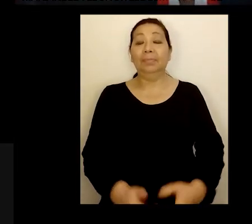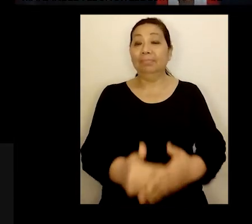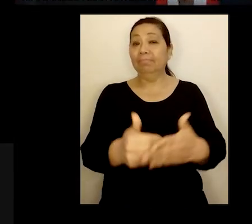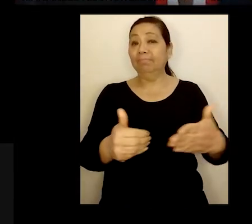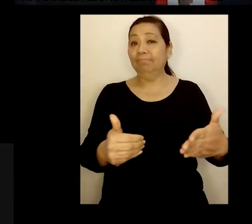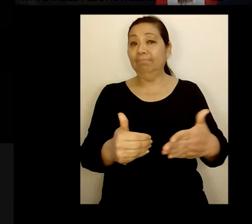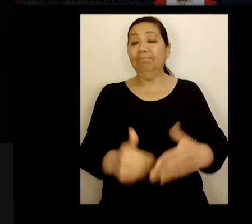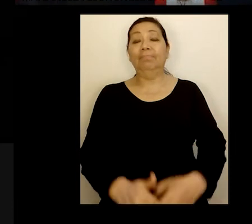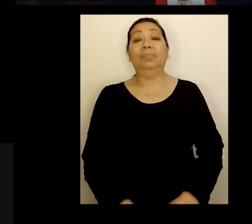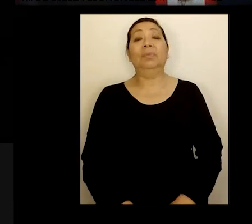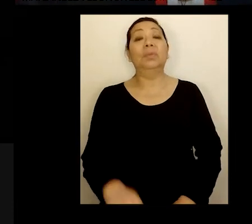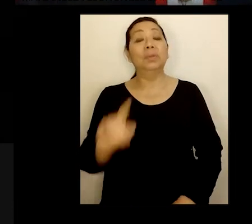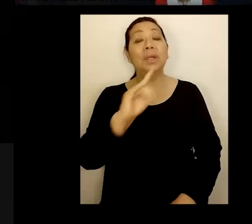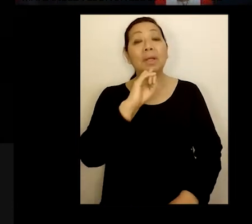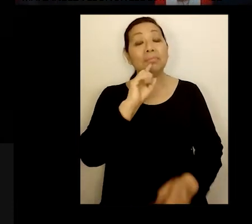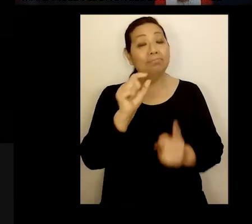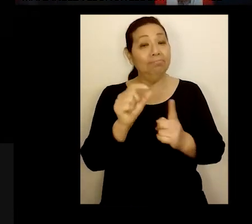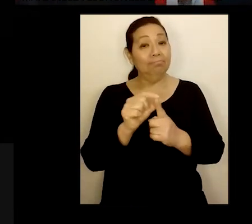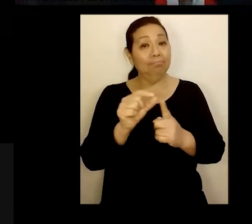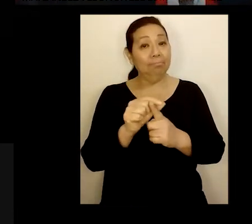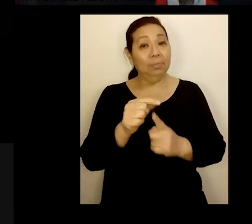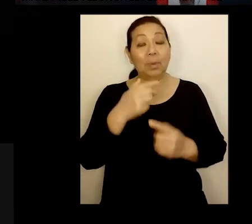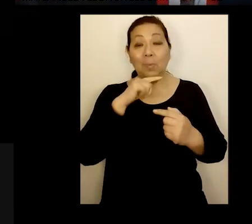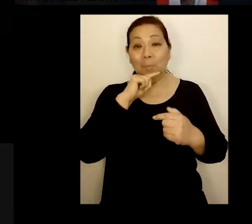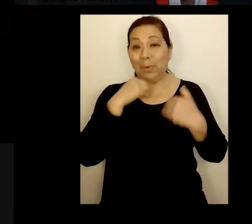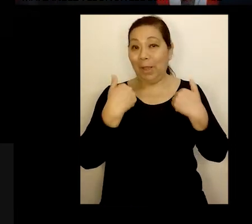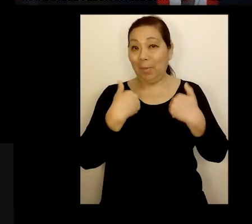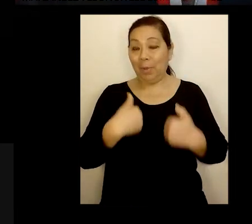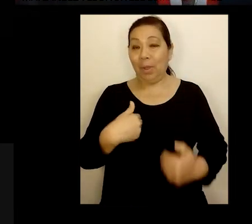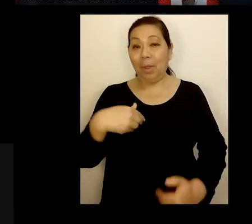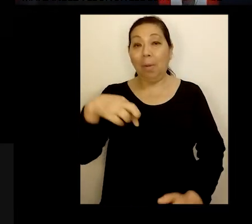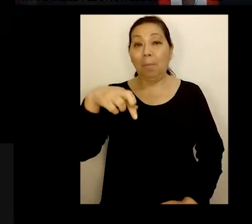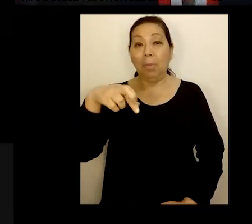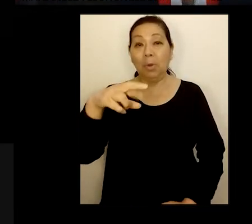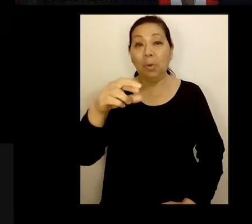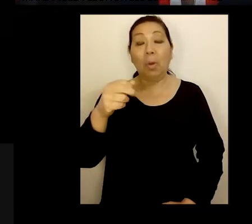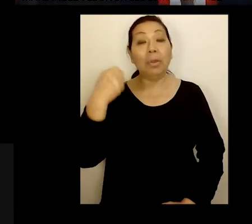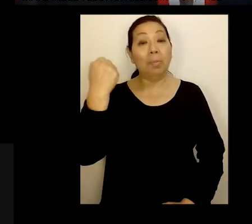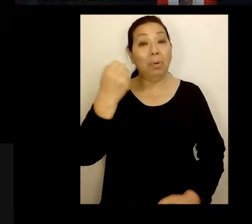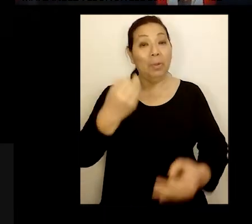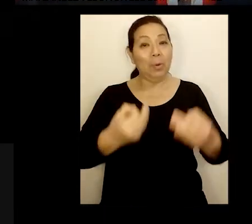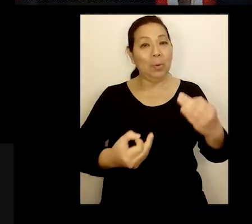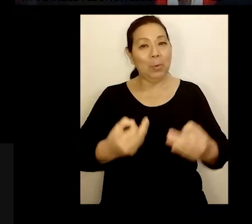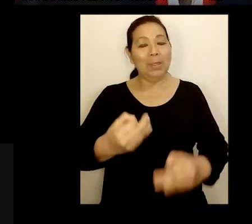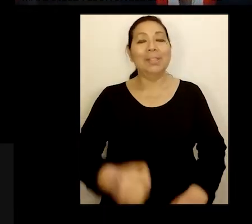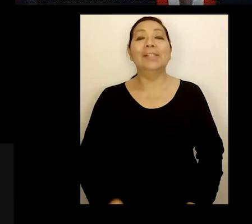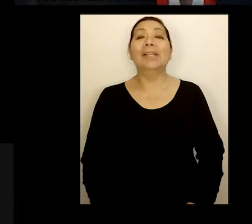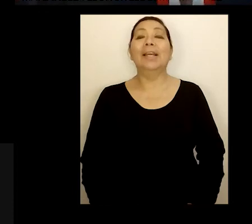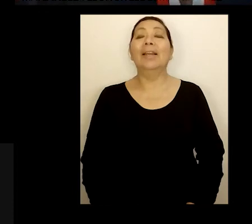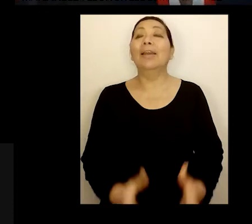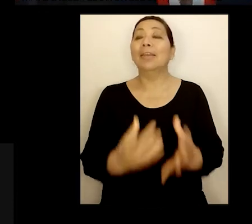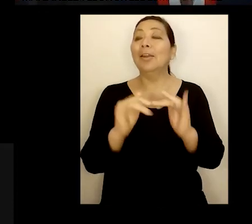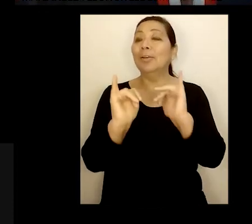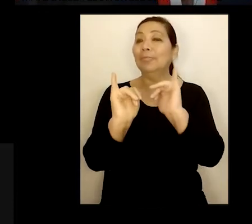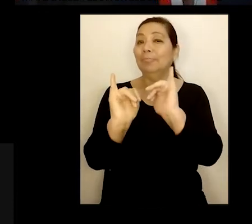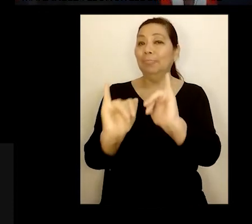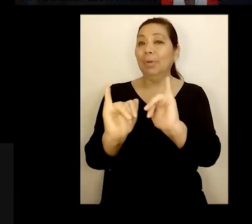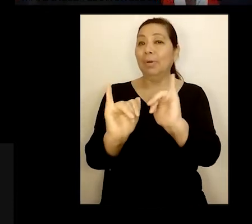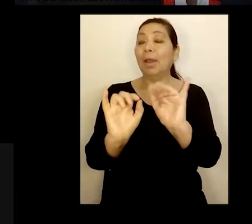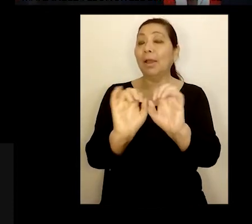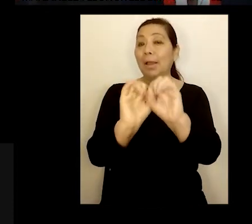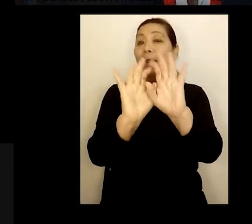Antes de dar el uso de la palabra a la abogada procuradora del Poder Judicial, quiero dejar